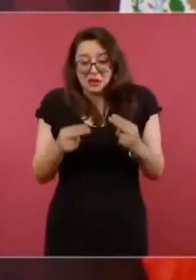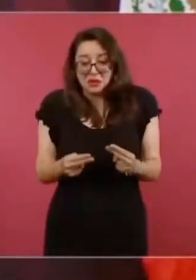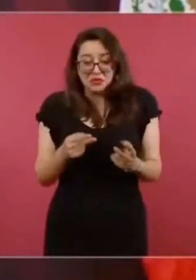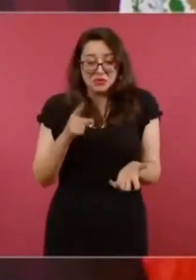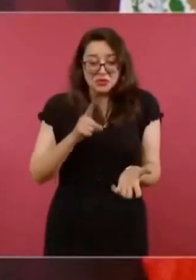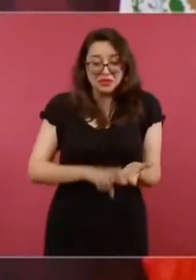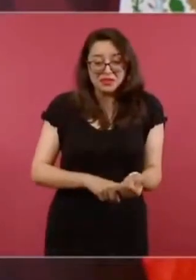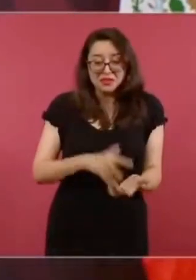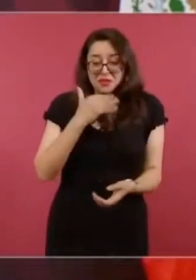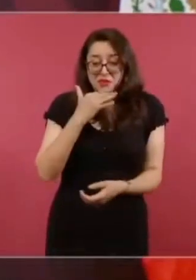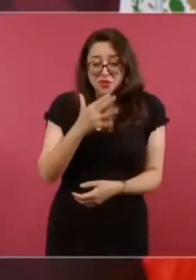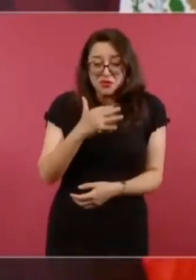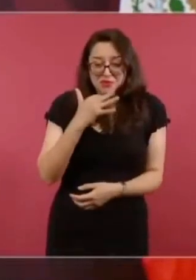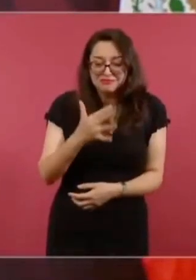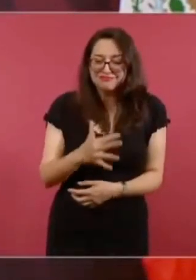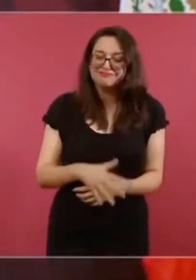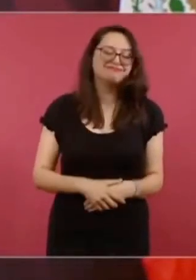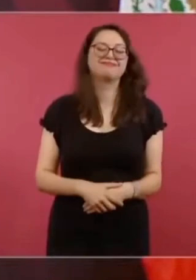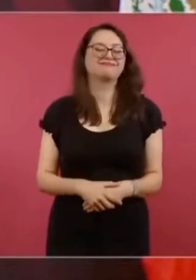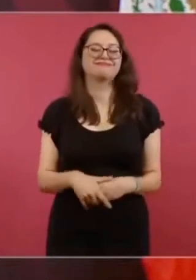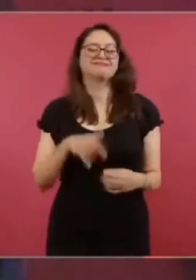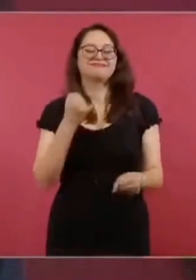de cometer un acto de corrupción.